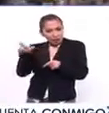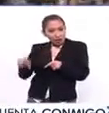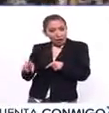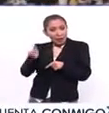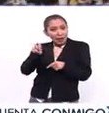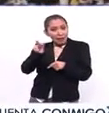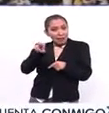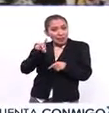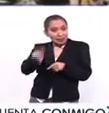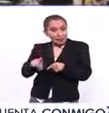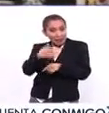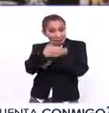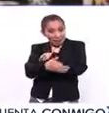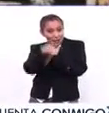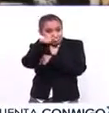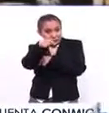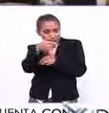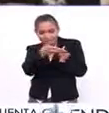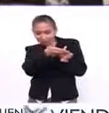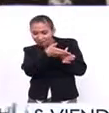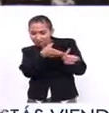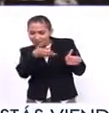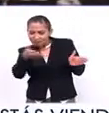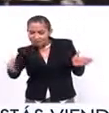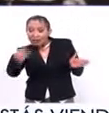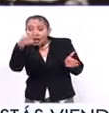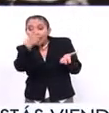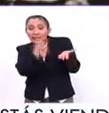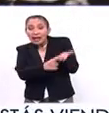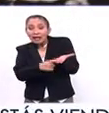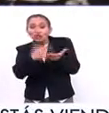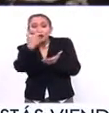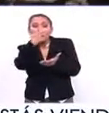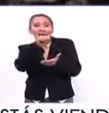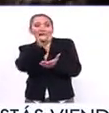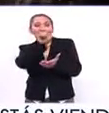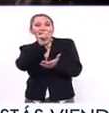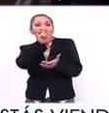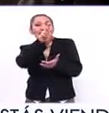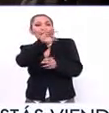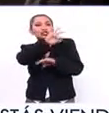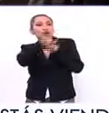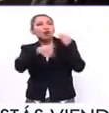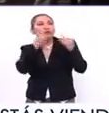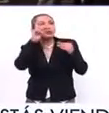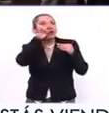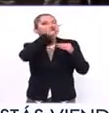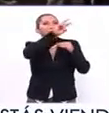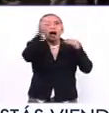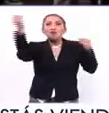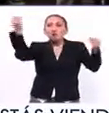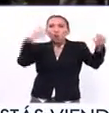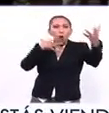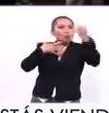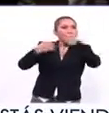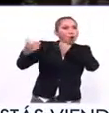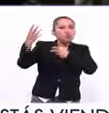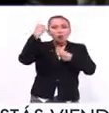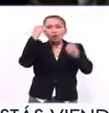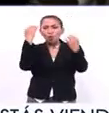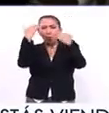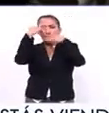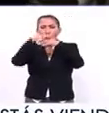David. Mientras esto sucede, en el interior de la galería todo se nos vuelve un torrente.